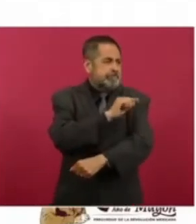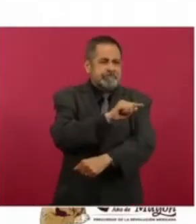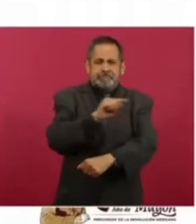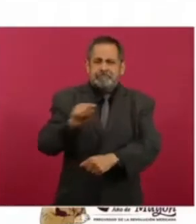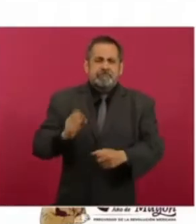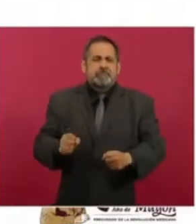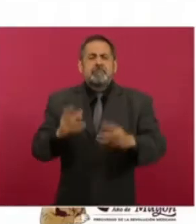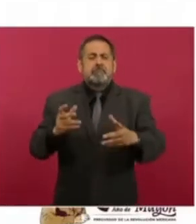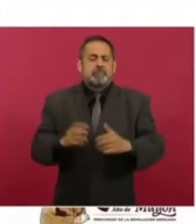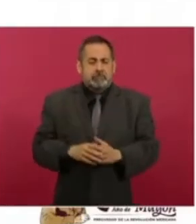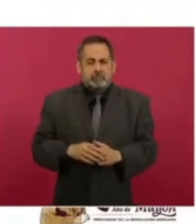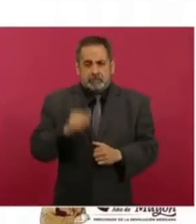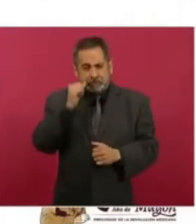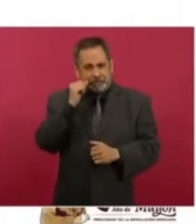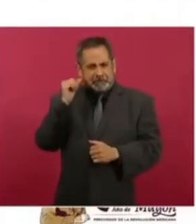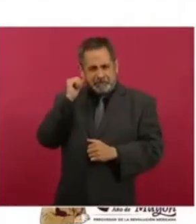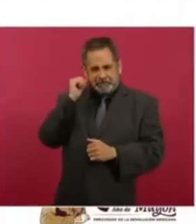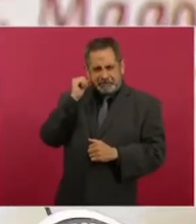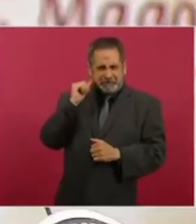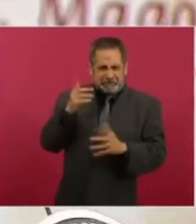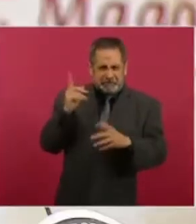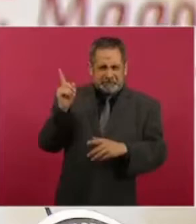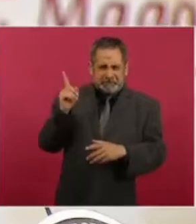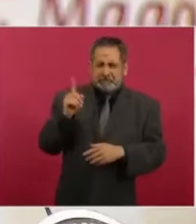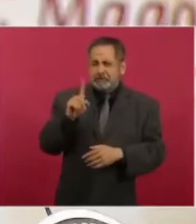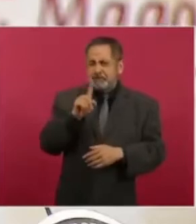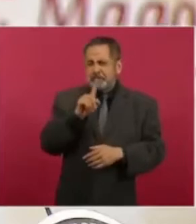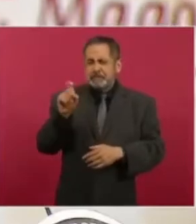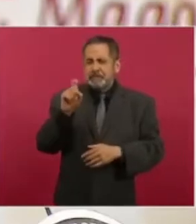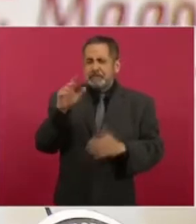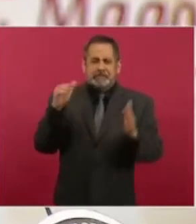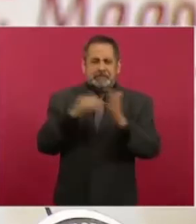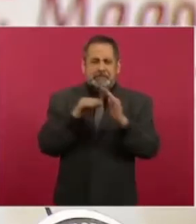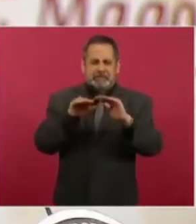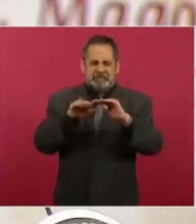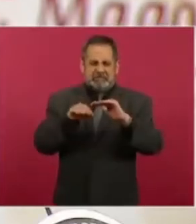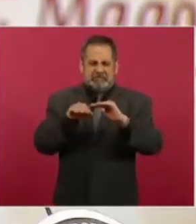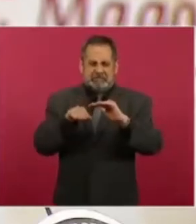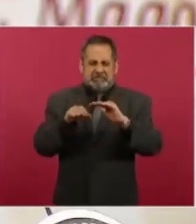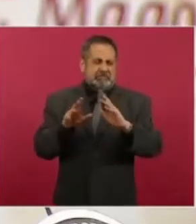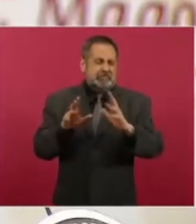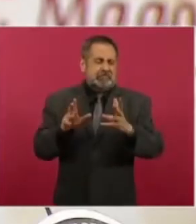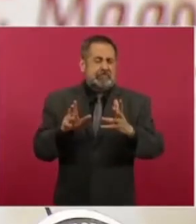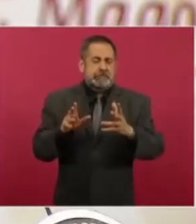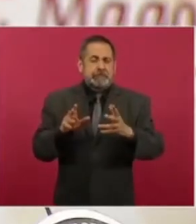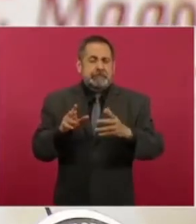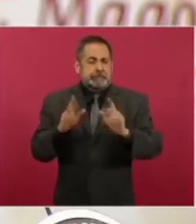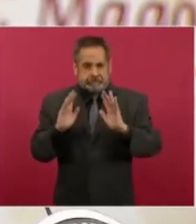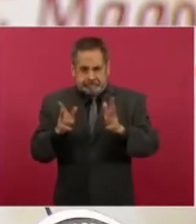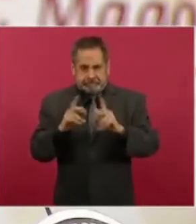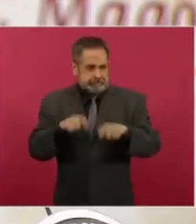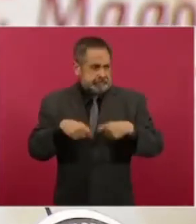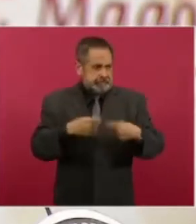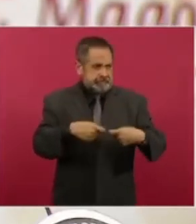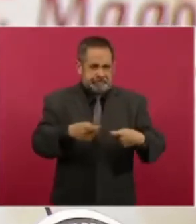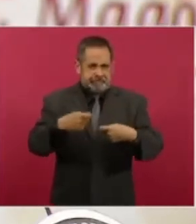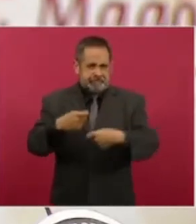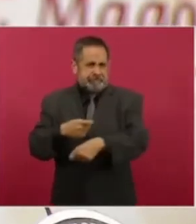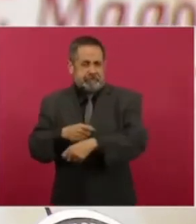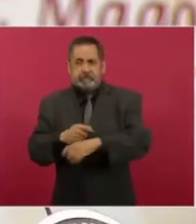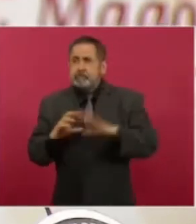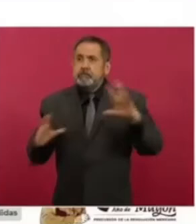tuvimos poco menos de 100,000 dosis aplicadas. Hemos aplicado en forma acumulativa